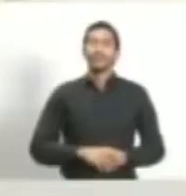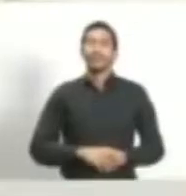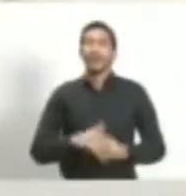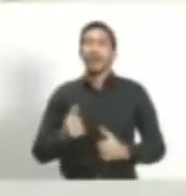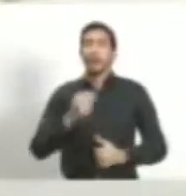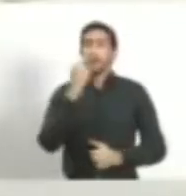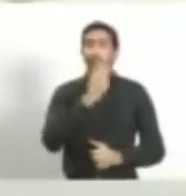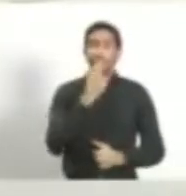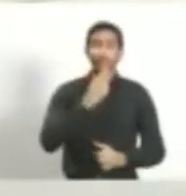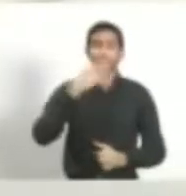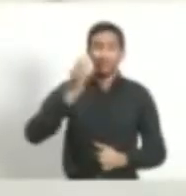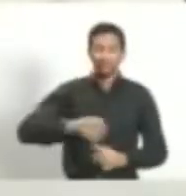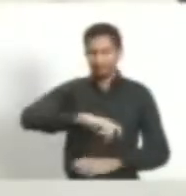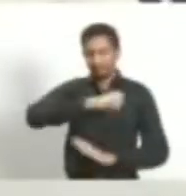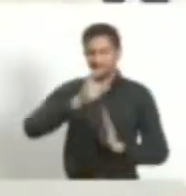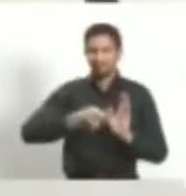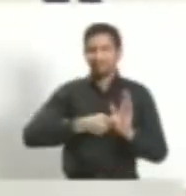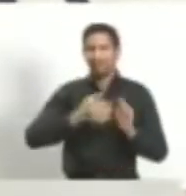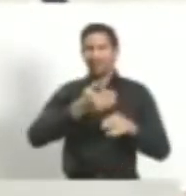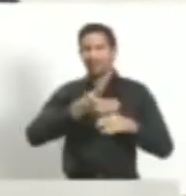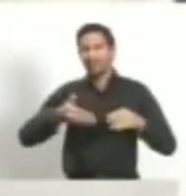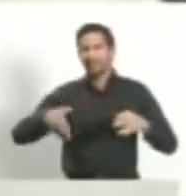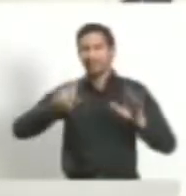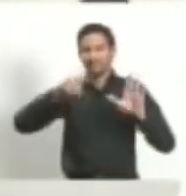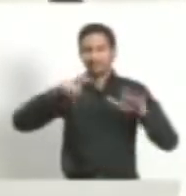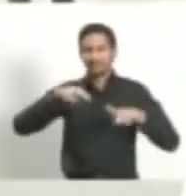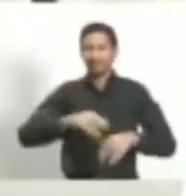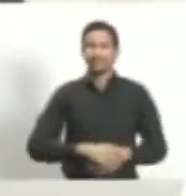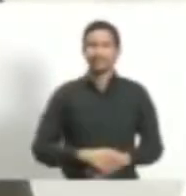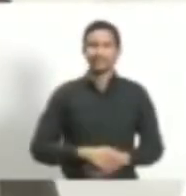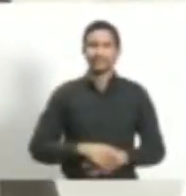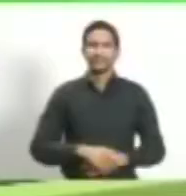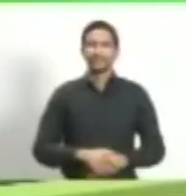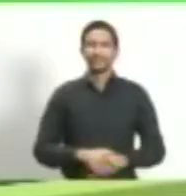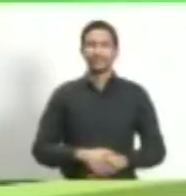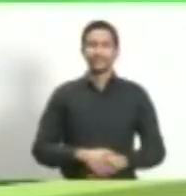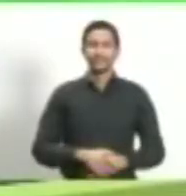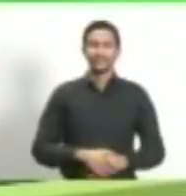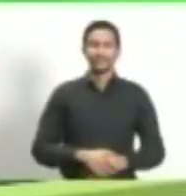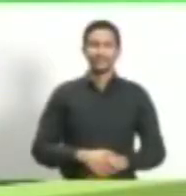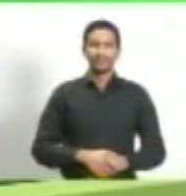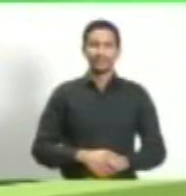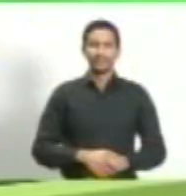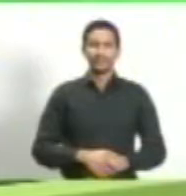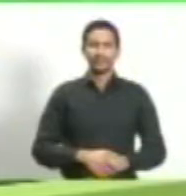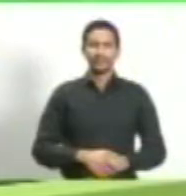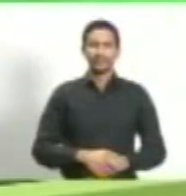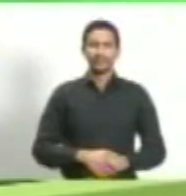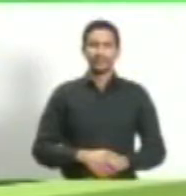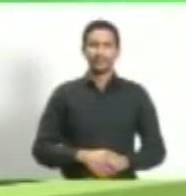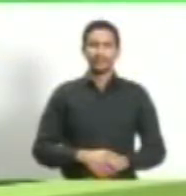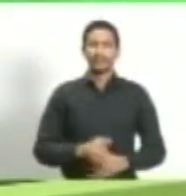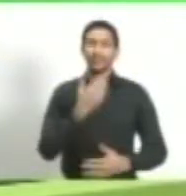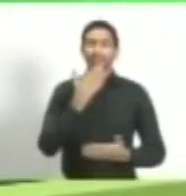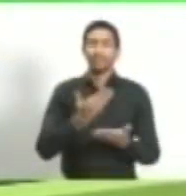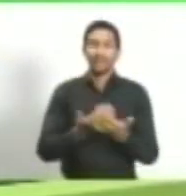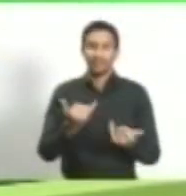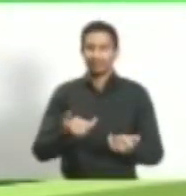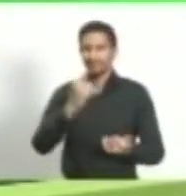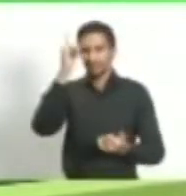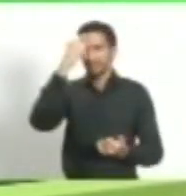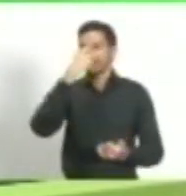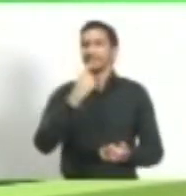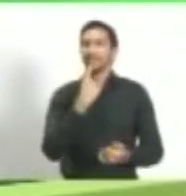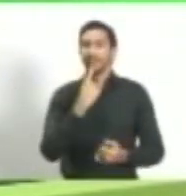7 meses. Junior Beltrán Rodríguez, Las Noticias, un compromiso con la verdad. Gracias, Junior, desde Santa Marta. Un nuevo caso